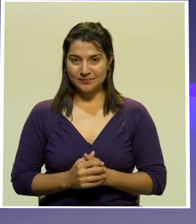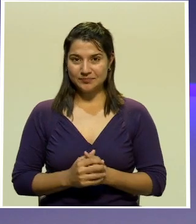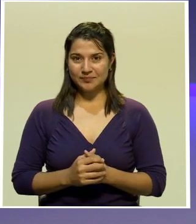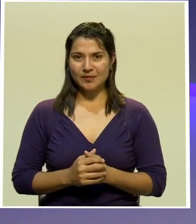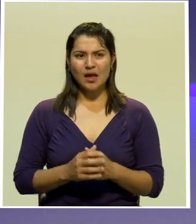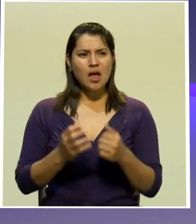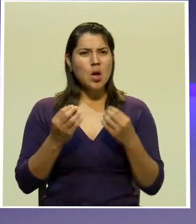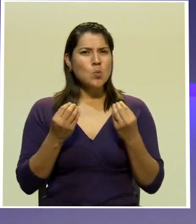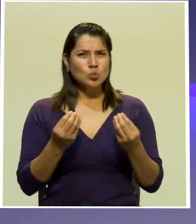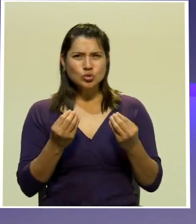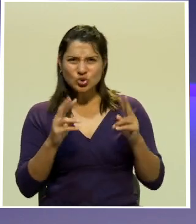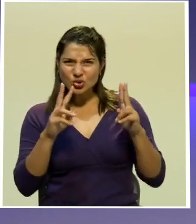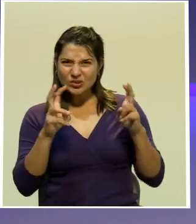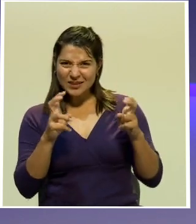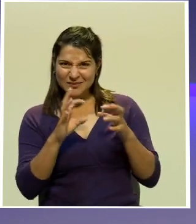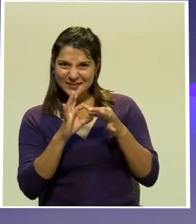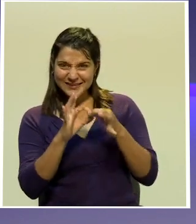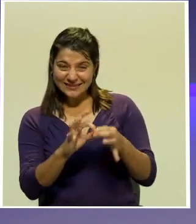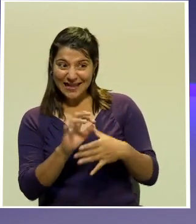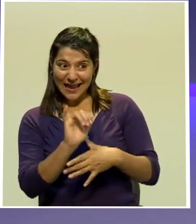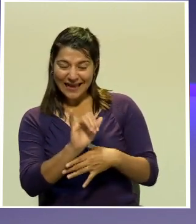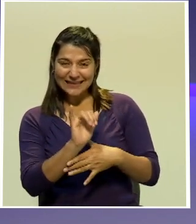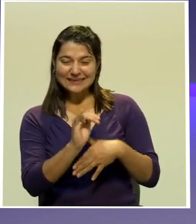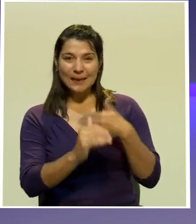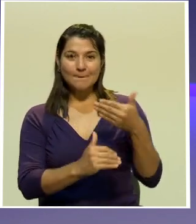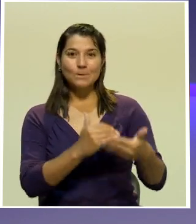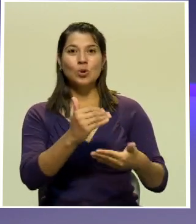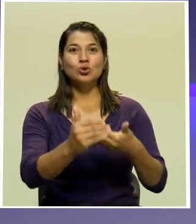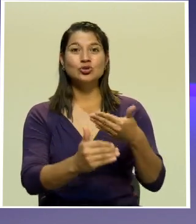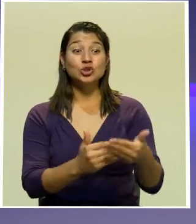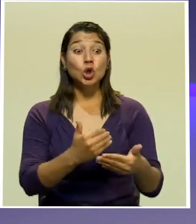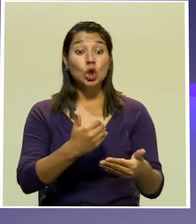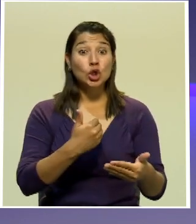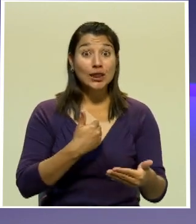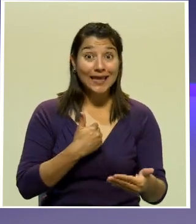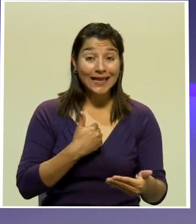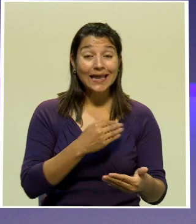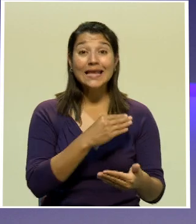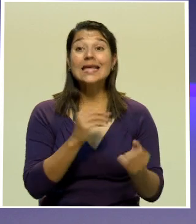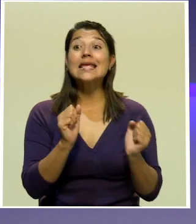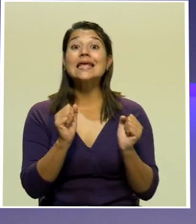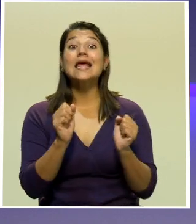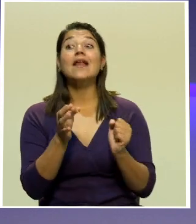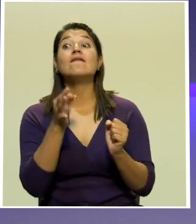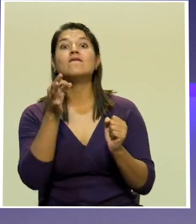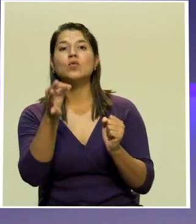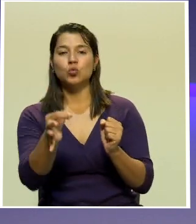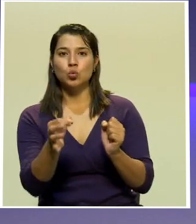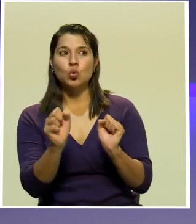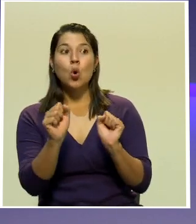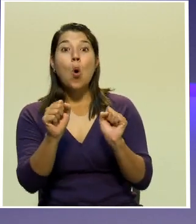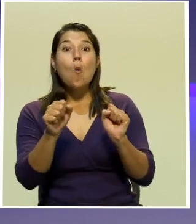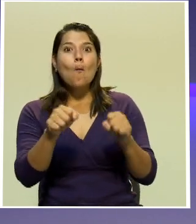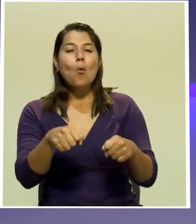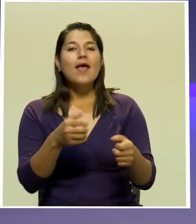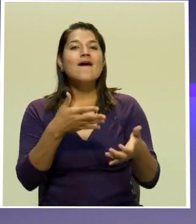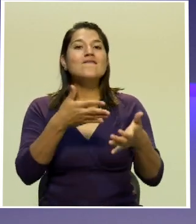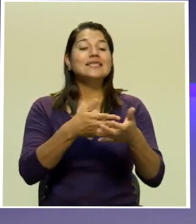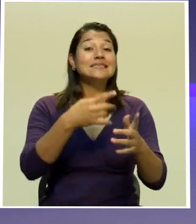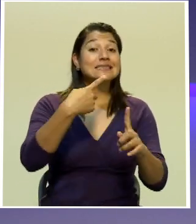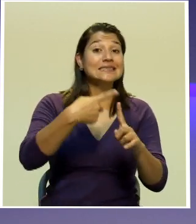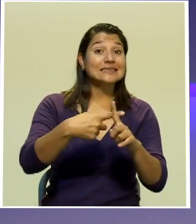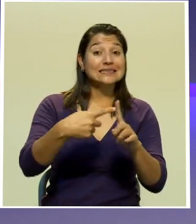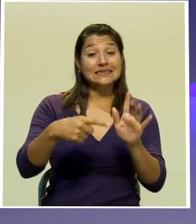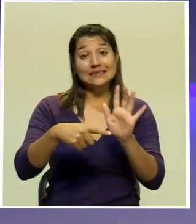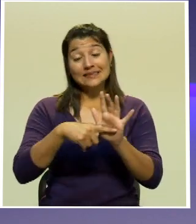de actualidad que tienen y van a tener un gran impacto en Costa Rica y en el resto del mundo, voy a conversar ahora con